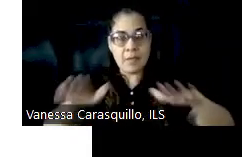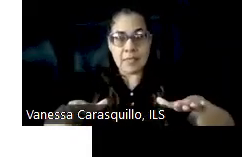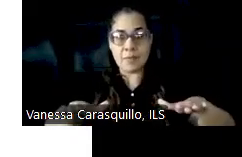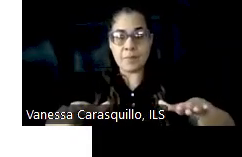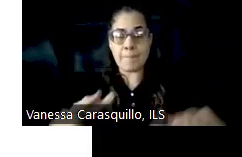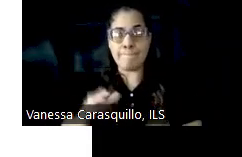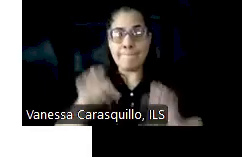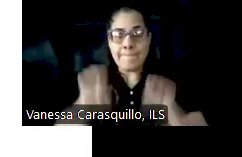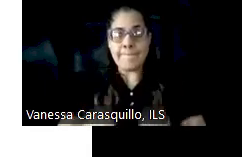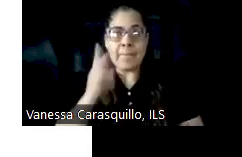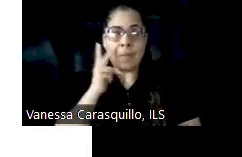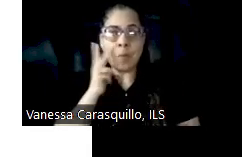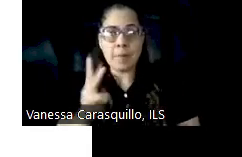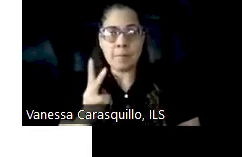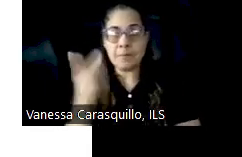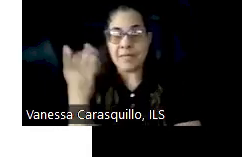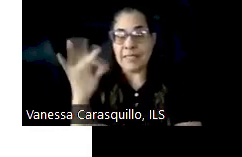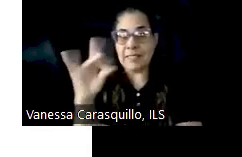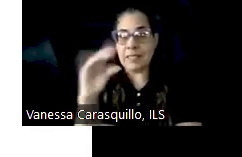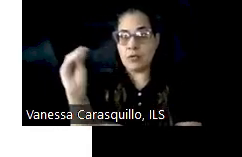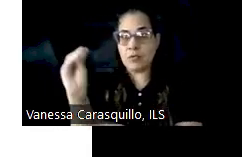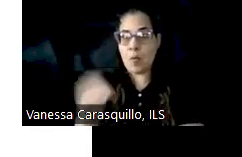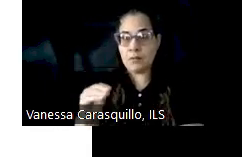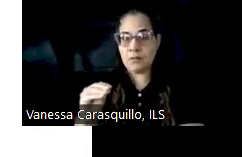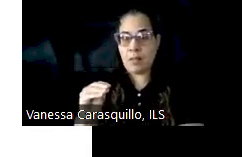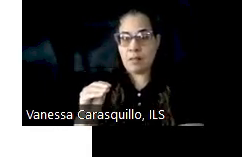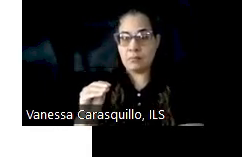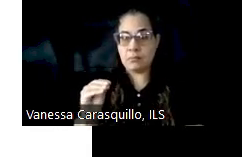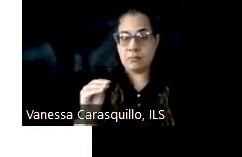podemos observar que el 18%